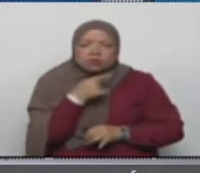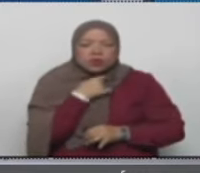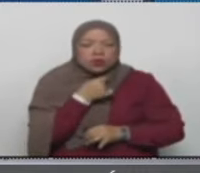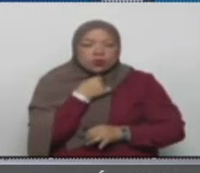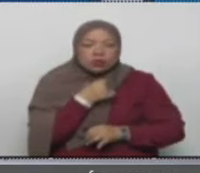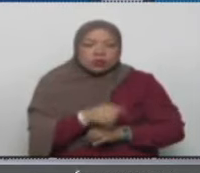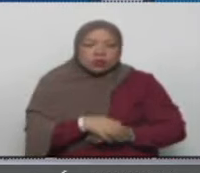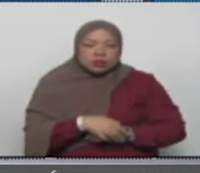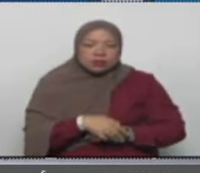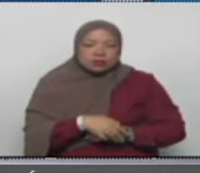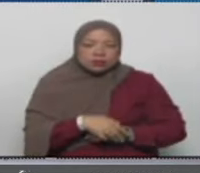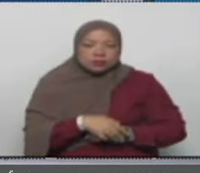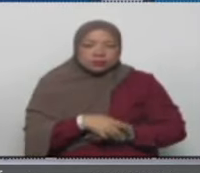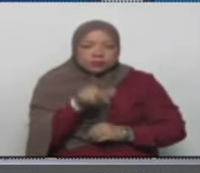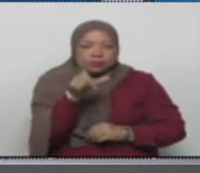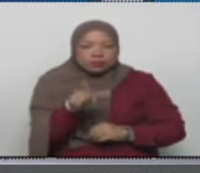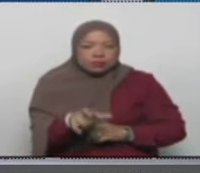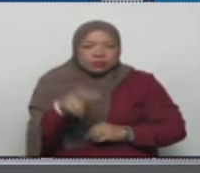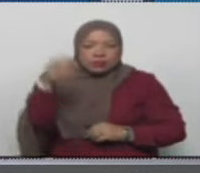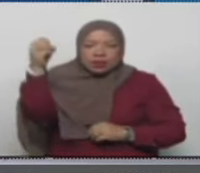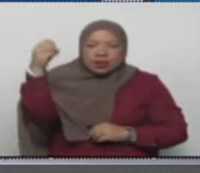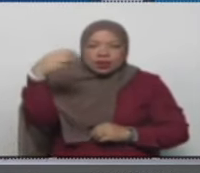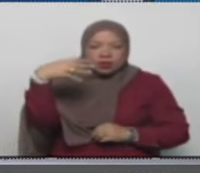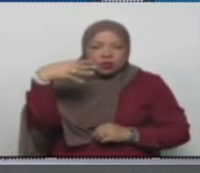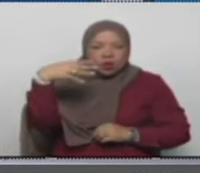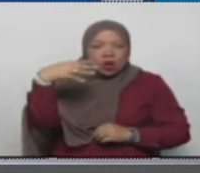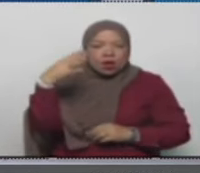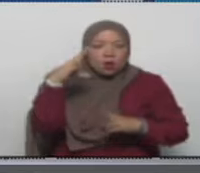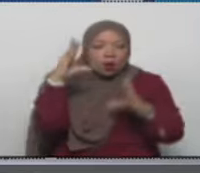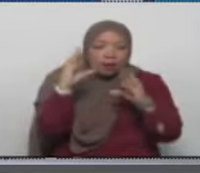¿Cómo es que dice que la luz que te apagaste? ¿Cómo es la canción?